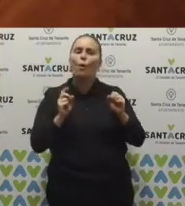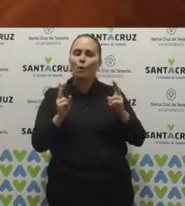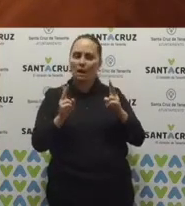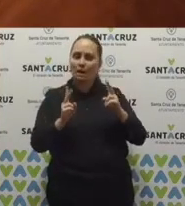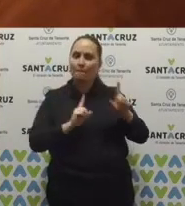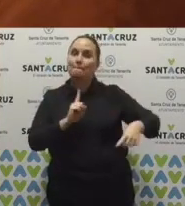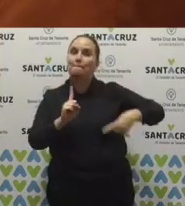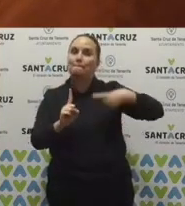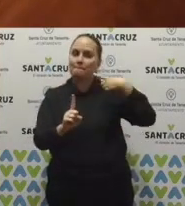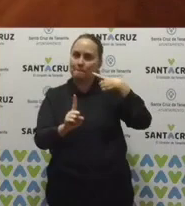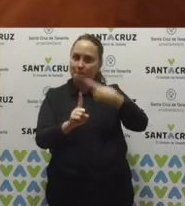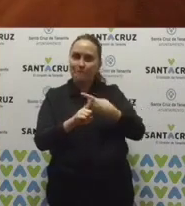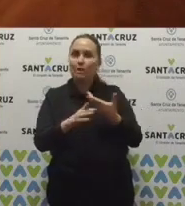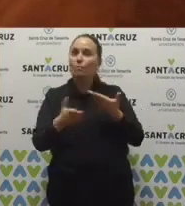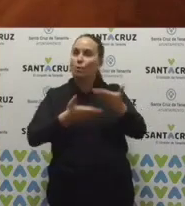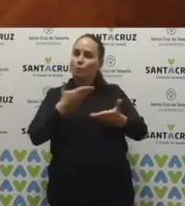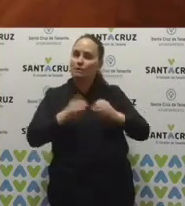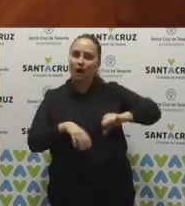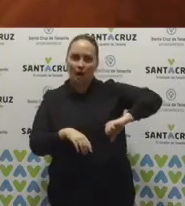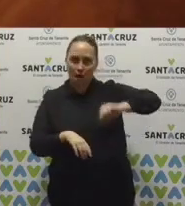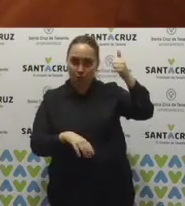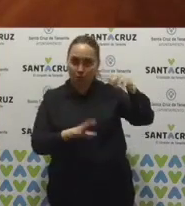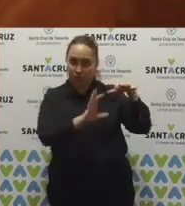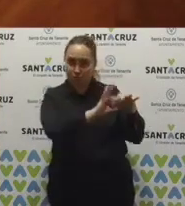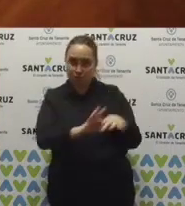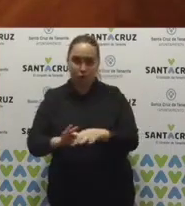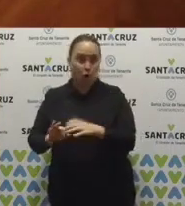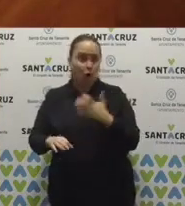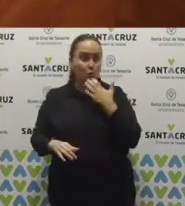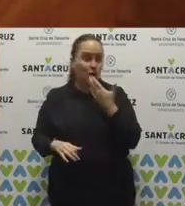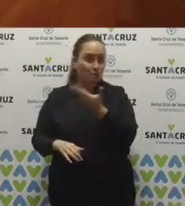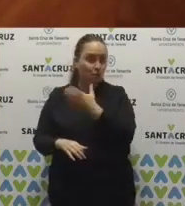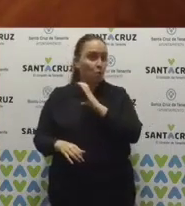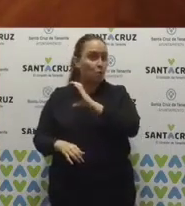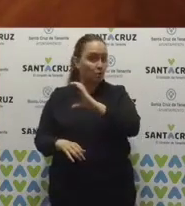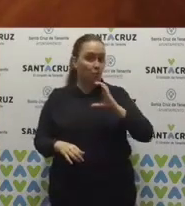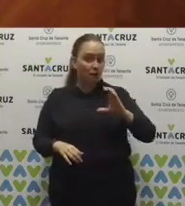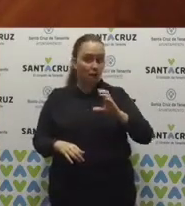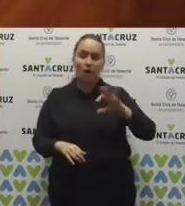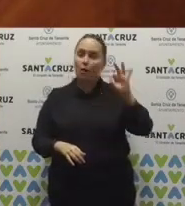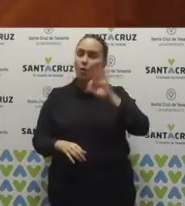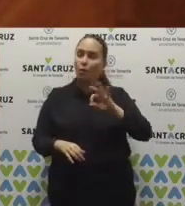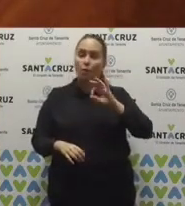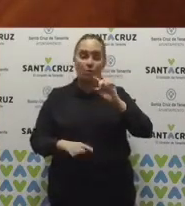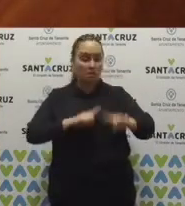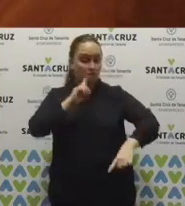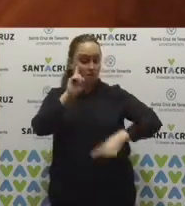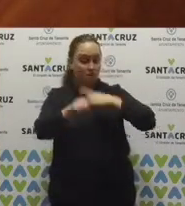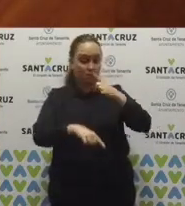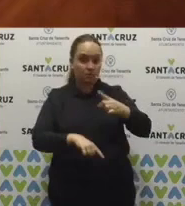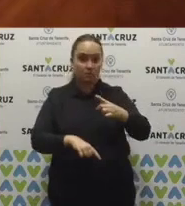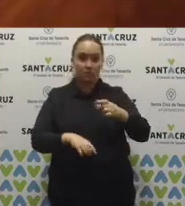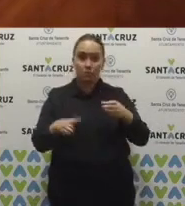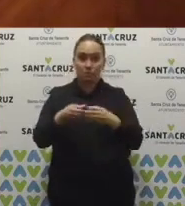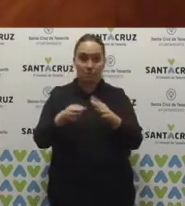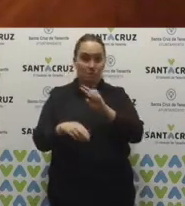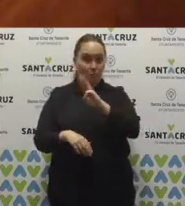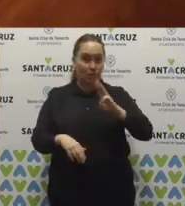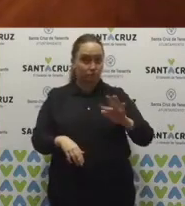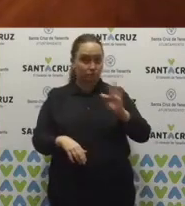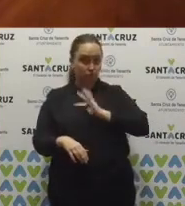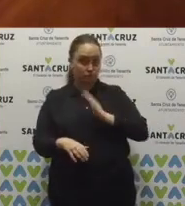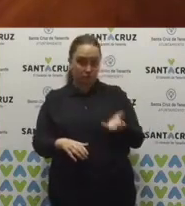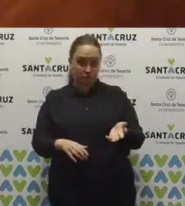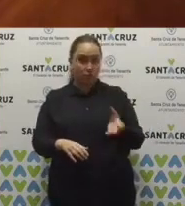aprobar las propuestas que trae por ejemplo ahora coalición canarias o que a continuación traiga al partido popular ya que